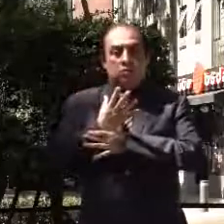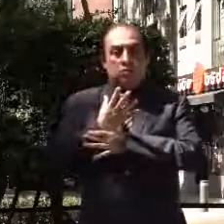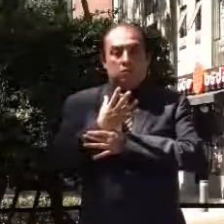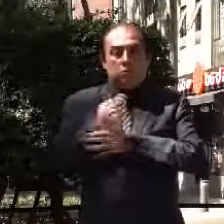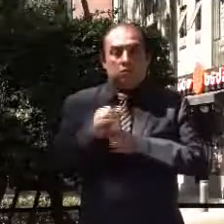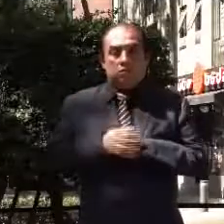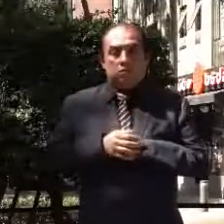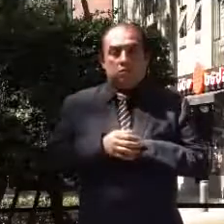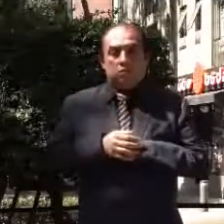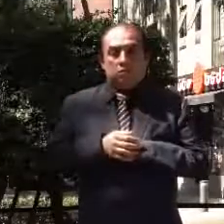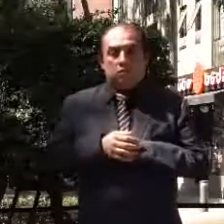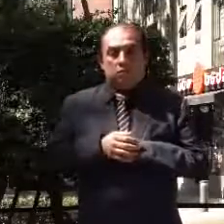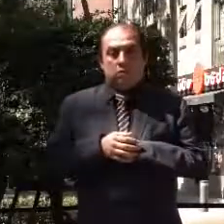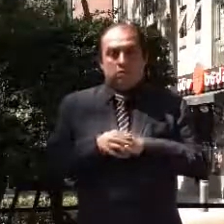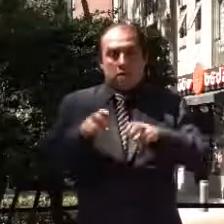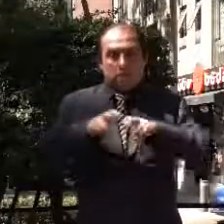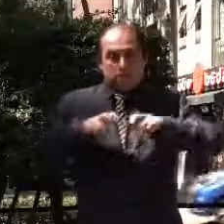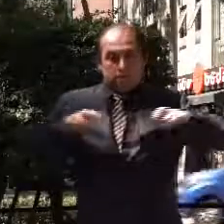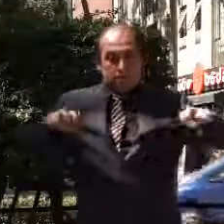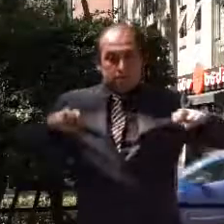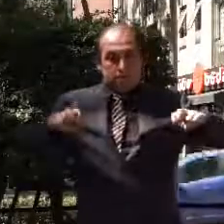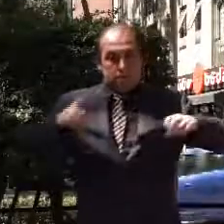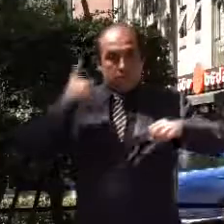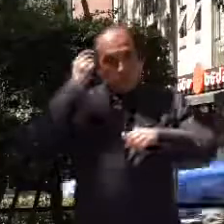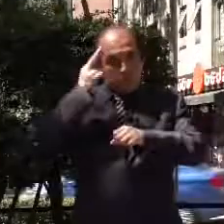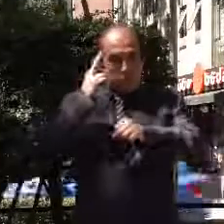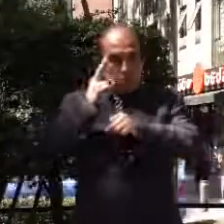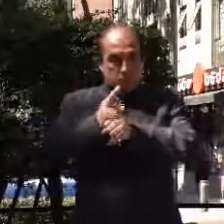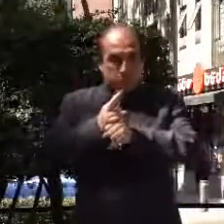una nueva mesa directiva del sindicato,